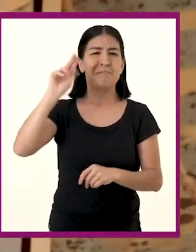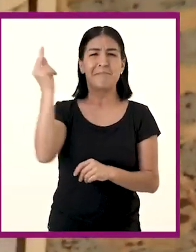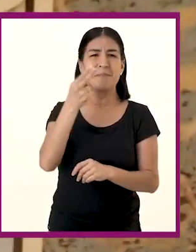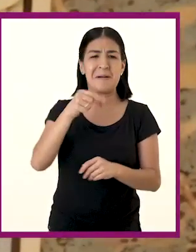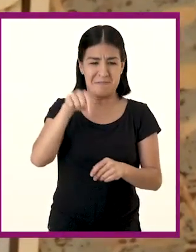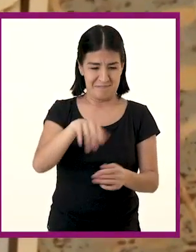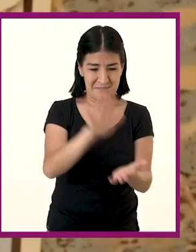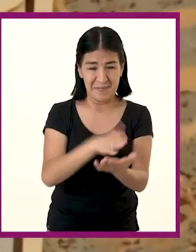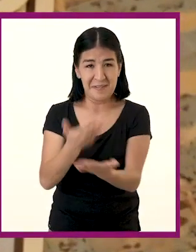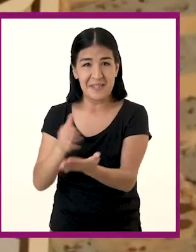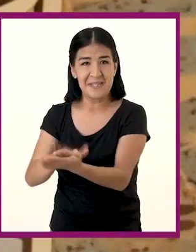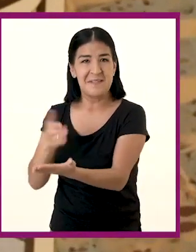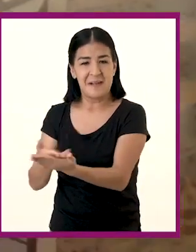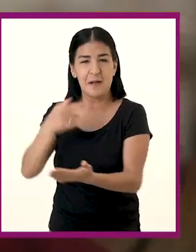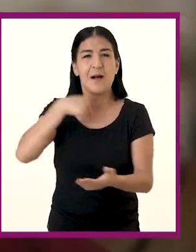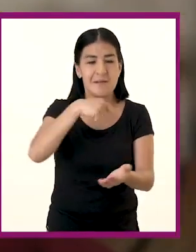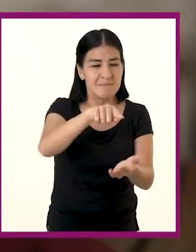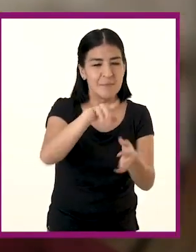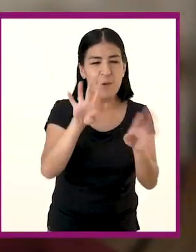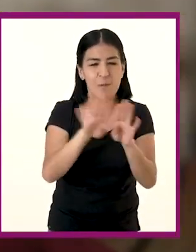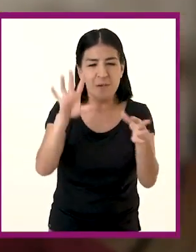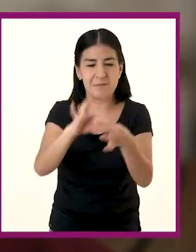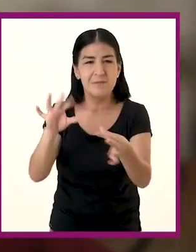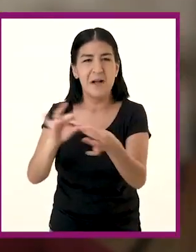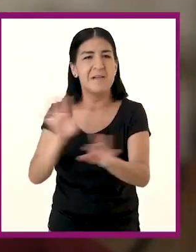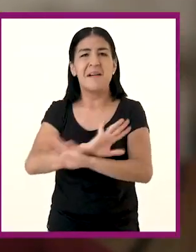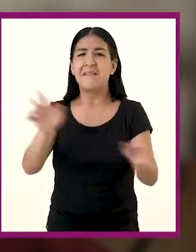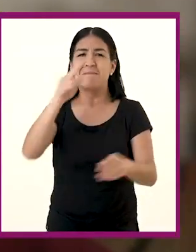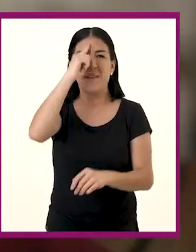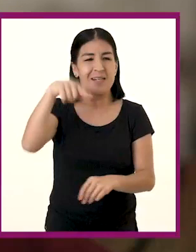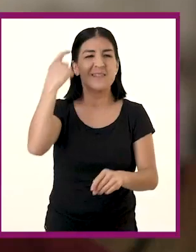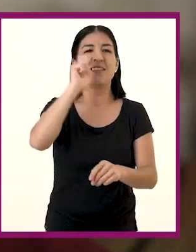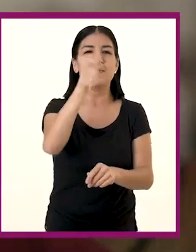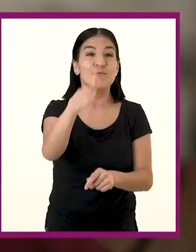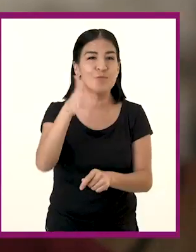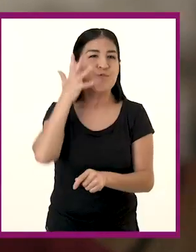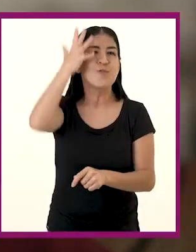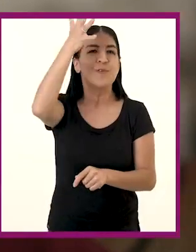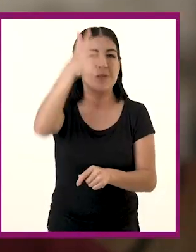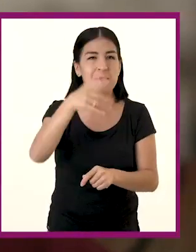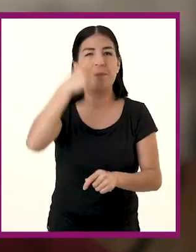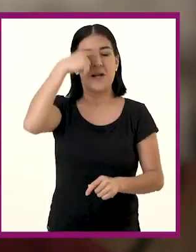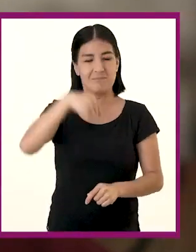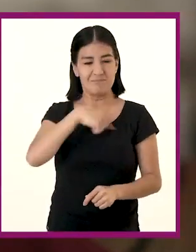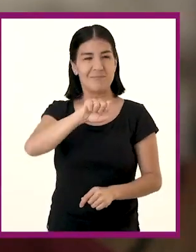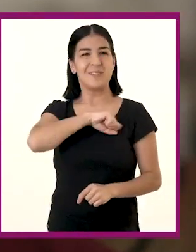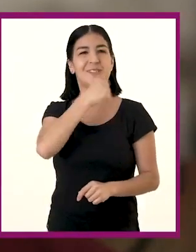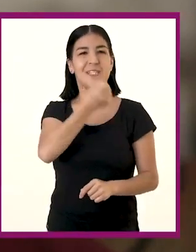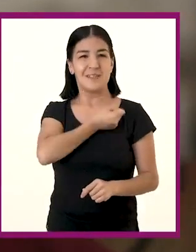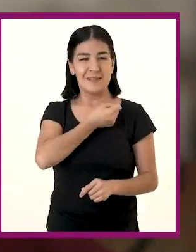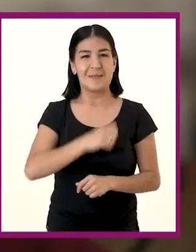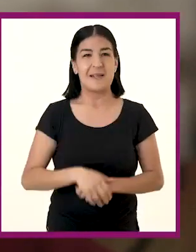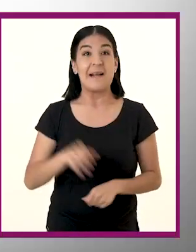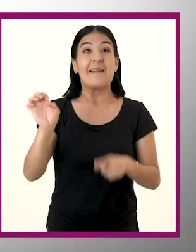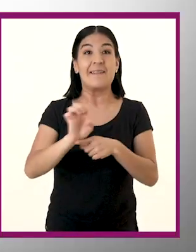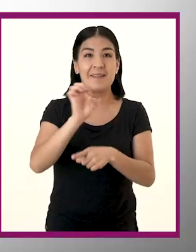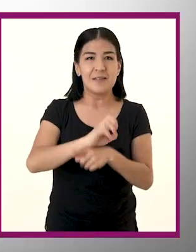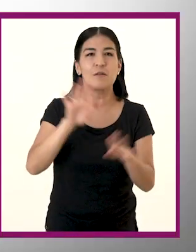lectura de tarot identificamos qué es lo que tienes y de ahí partimos para un acto de psicomagia que puede ser